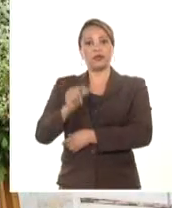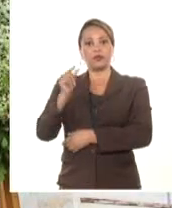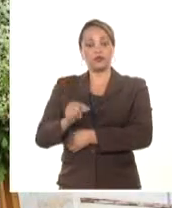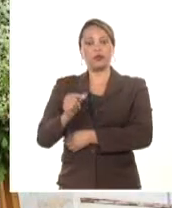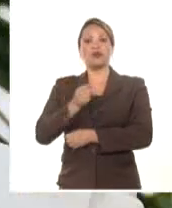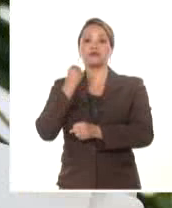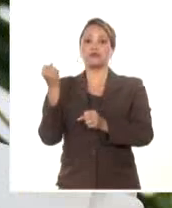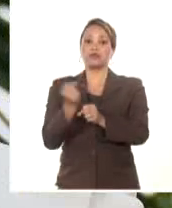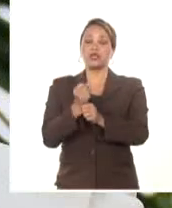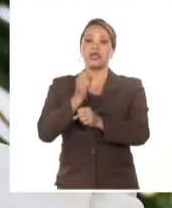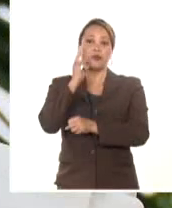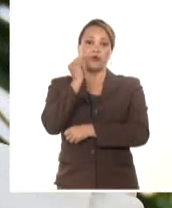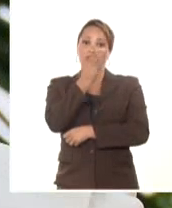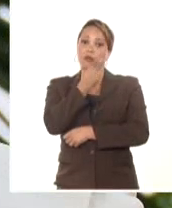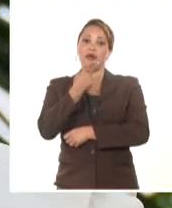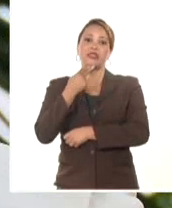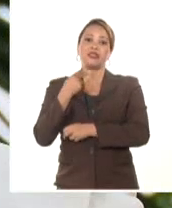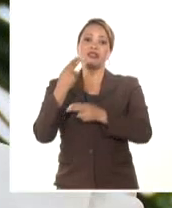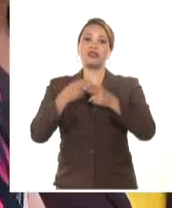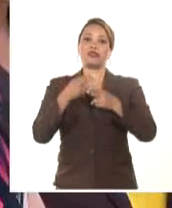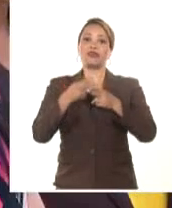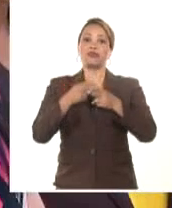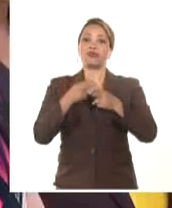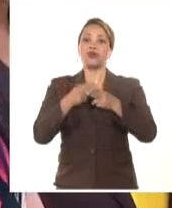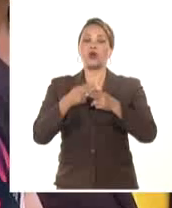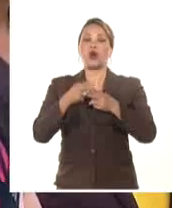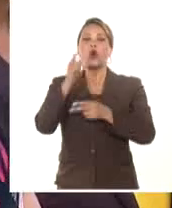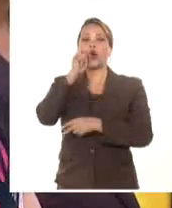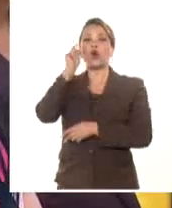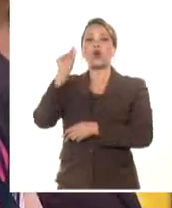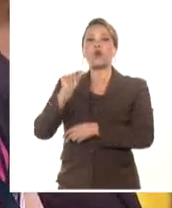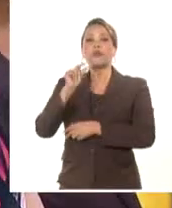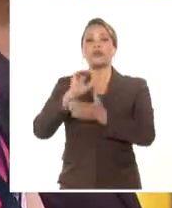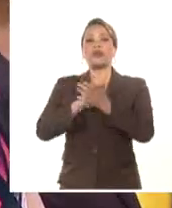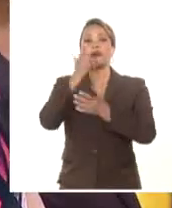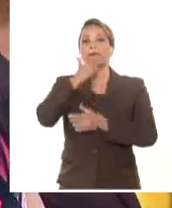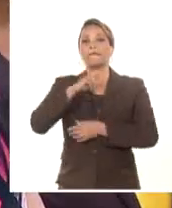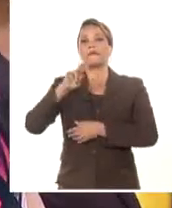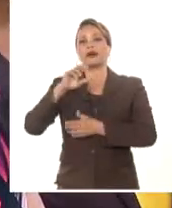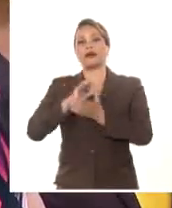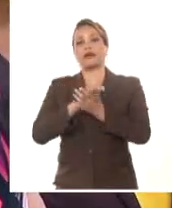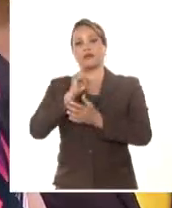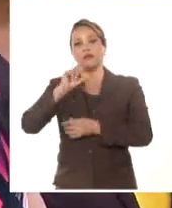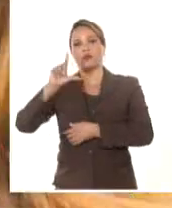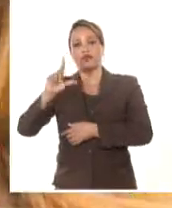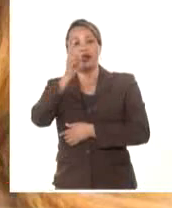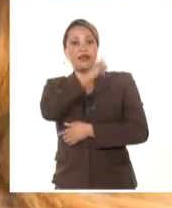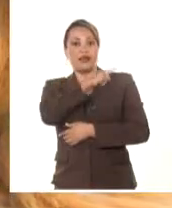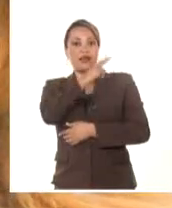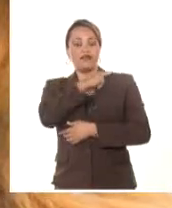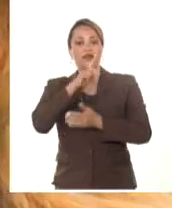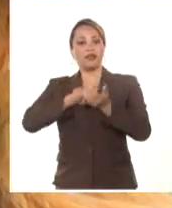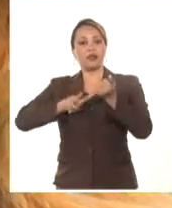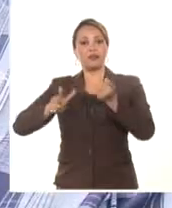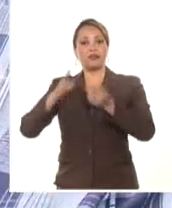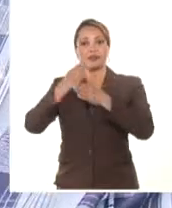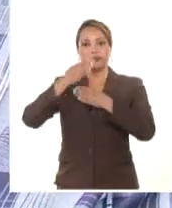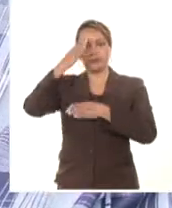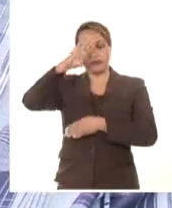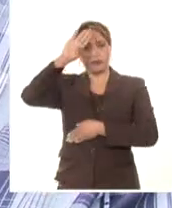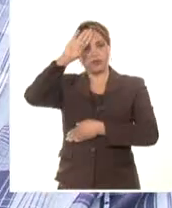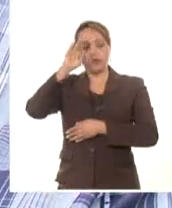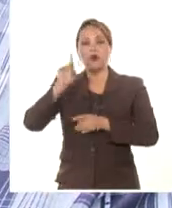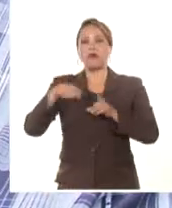apóstol José Martí llamara hombre de mármol. En presencia de autoridades del partido y el gobierno en la provincia, además de dirigentes de